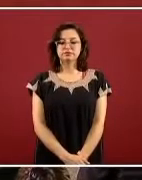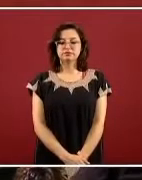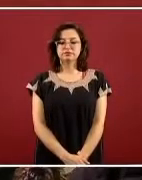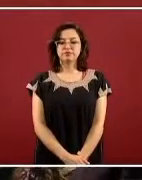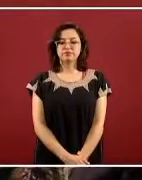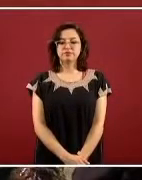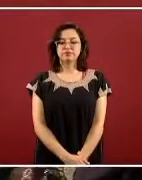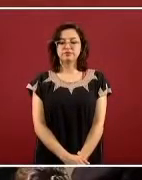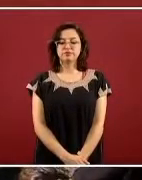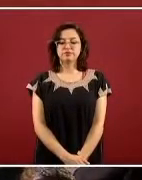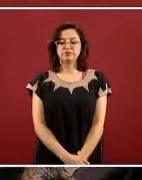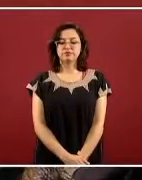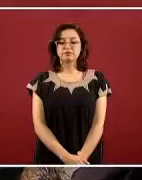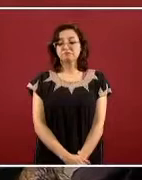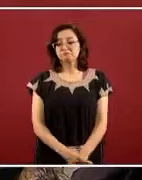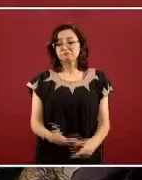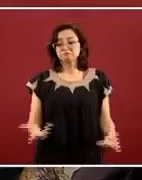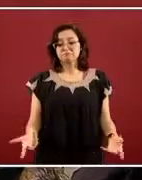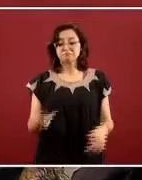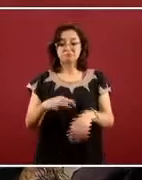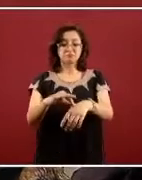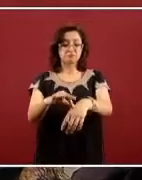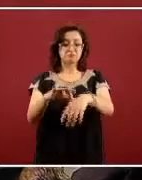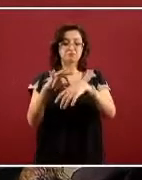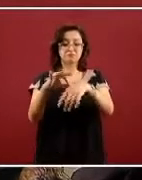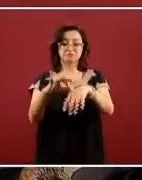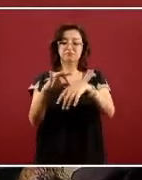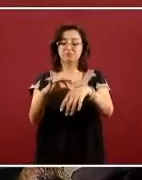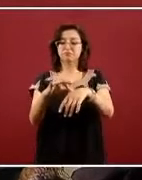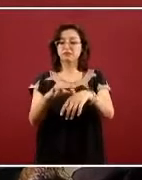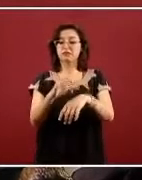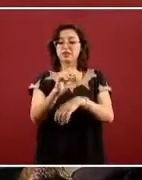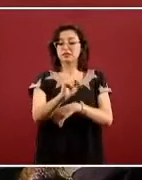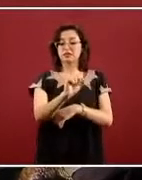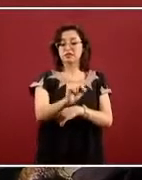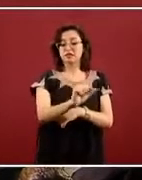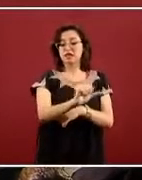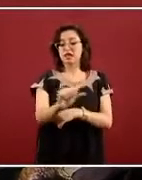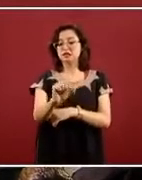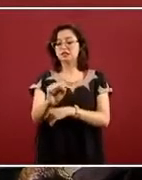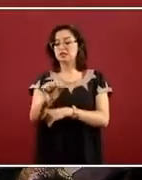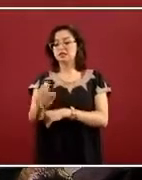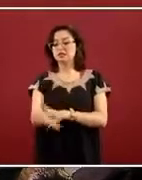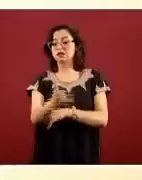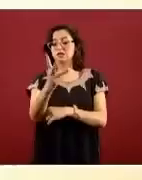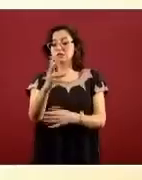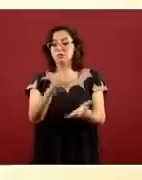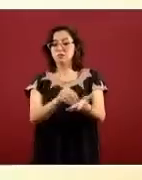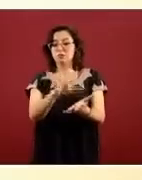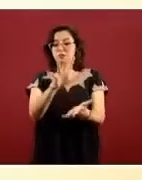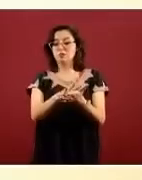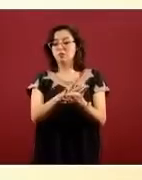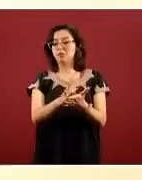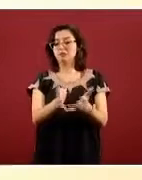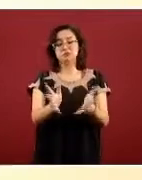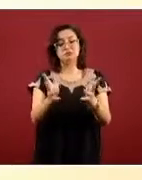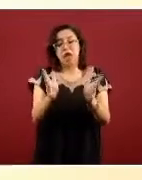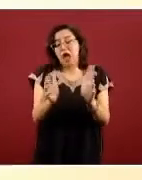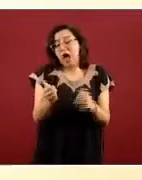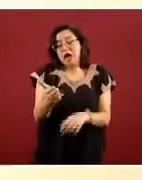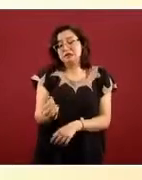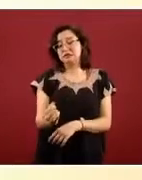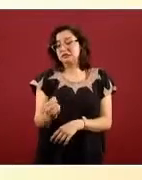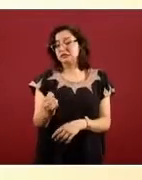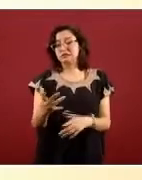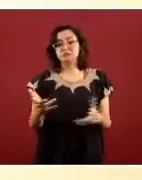bueno, eso es lo que sucede en la realidad, o sea, es decir, si hay de 60 a 64, eso es lo que tenemos registrado, así se ha producido